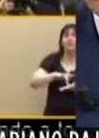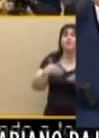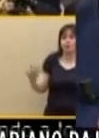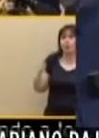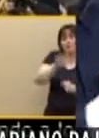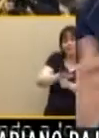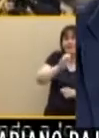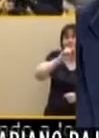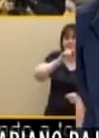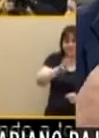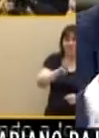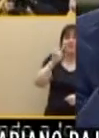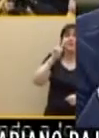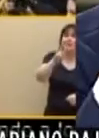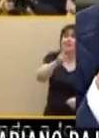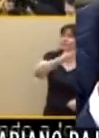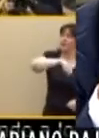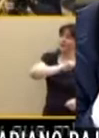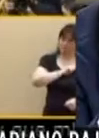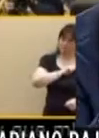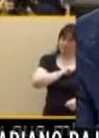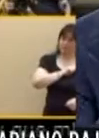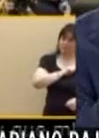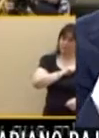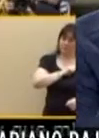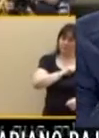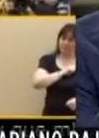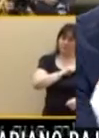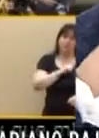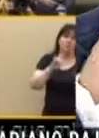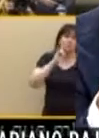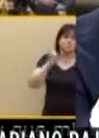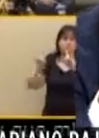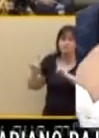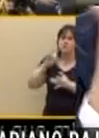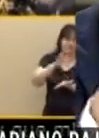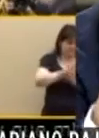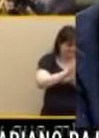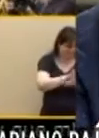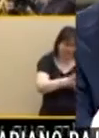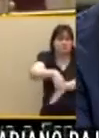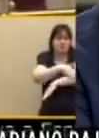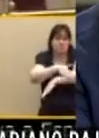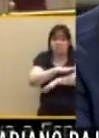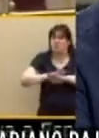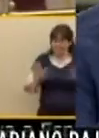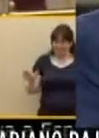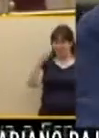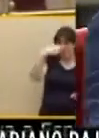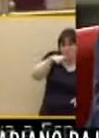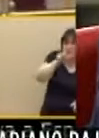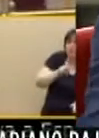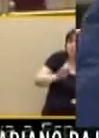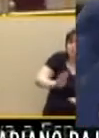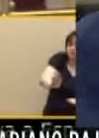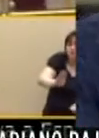imputación y no mezcla absolutamente todo de manera que la imagen que proyecta es una imagen de corrupción mucho mayor que la imagen real tiene no es lo mismo